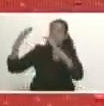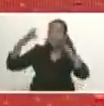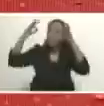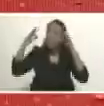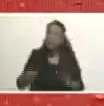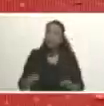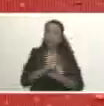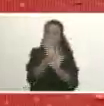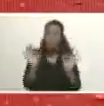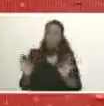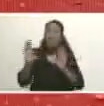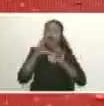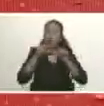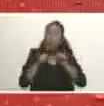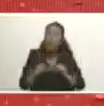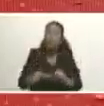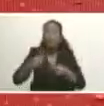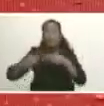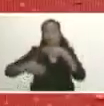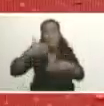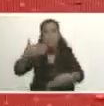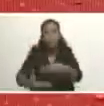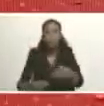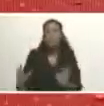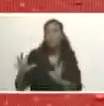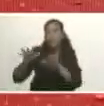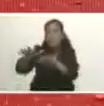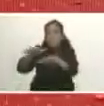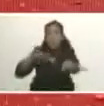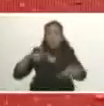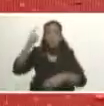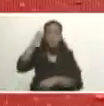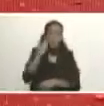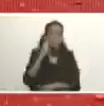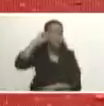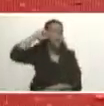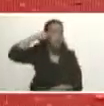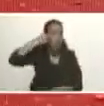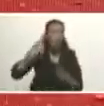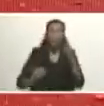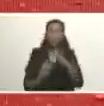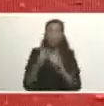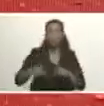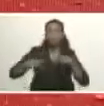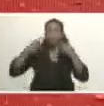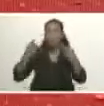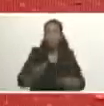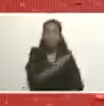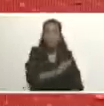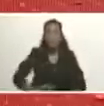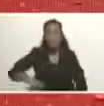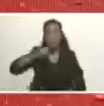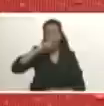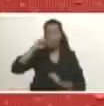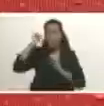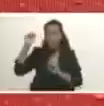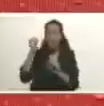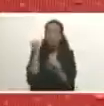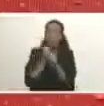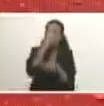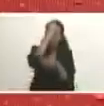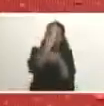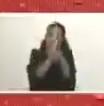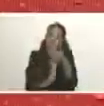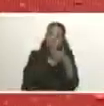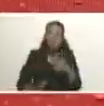garantía de la continuidad del proceso emancipatorio bolivariano, con la llegada al poder político del presidente obrero y humilde,